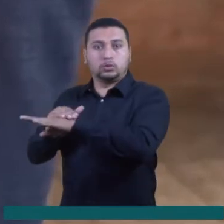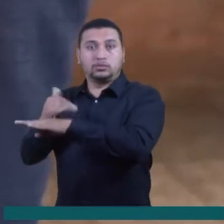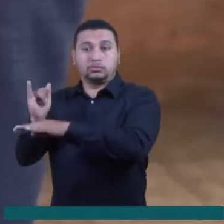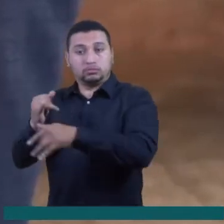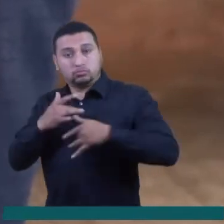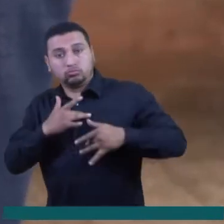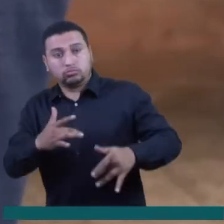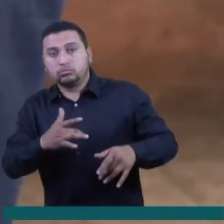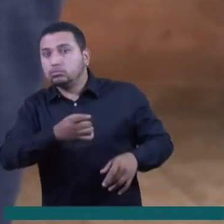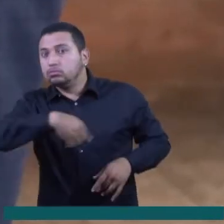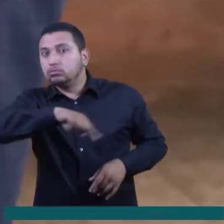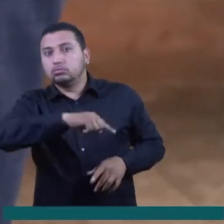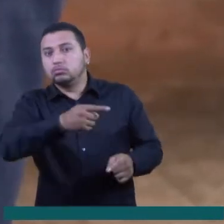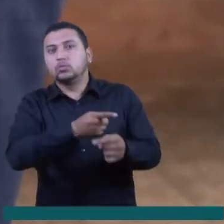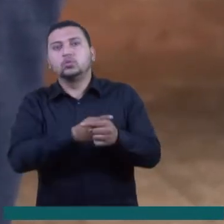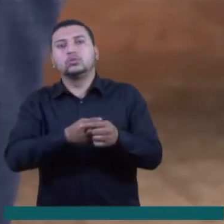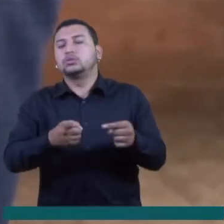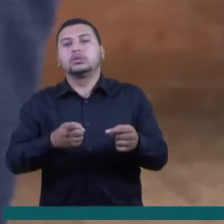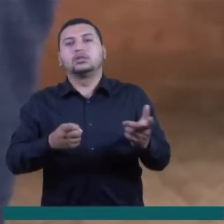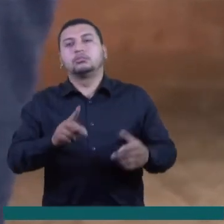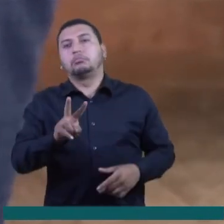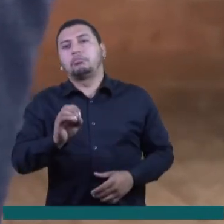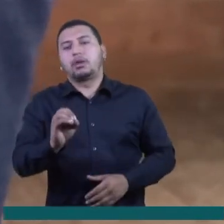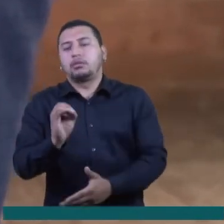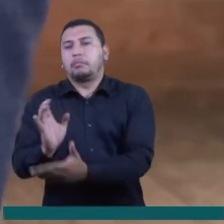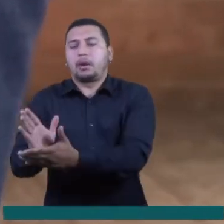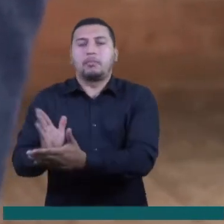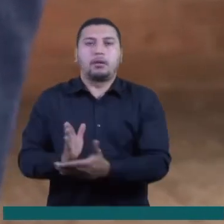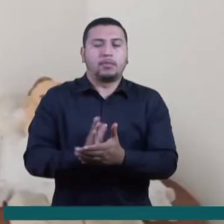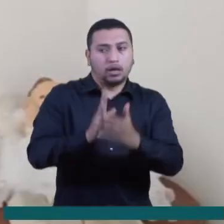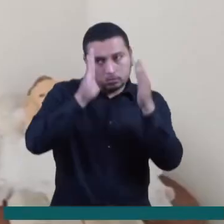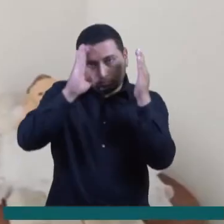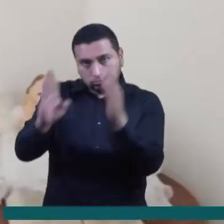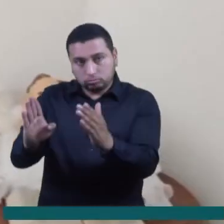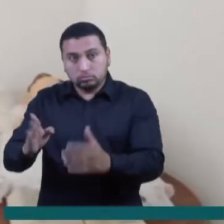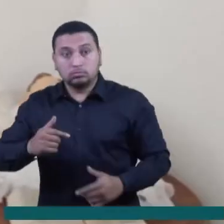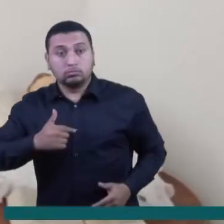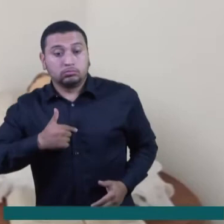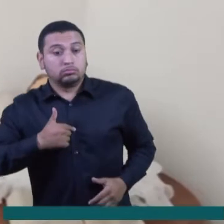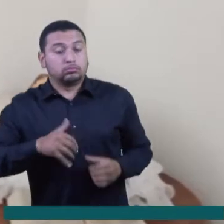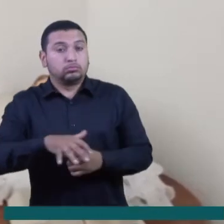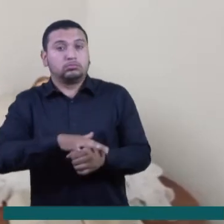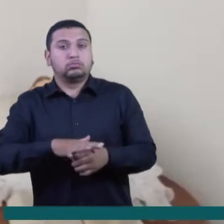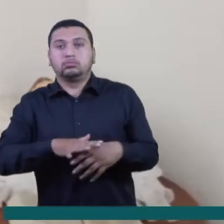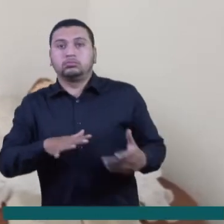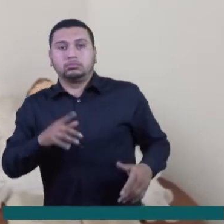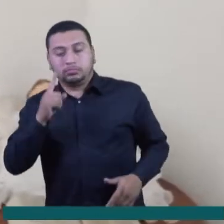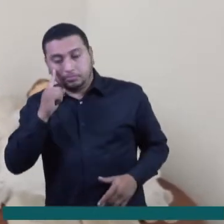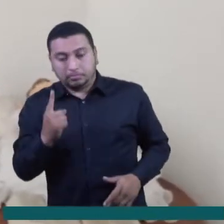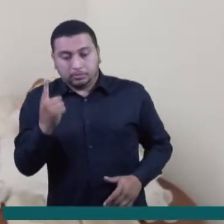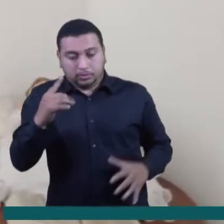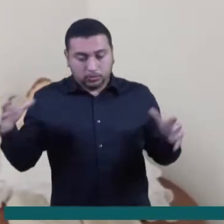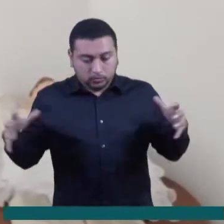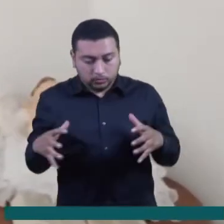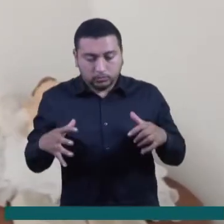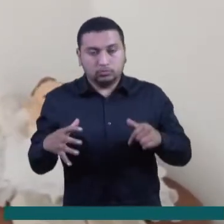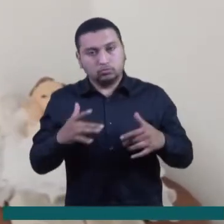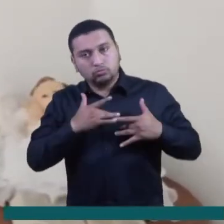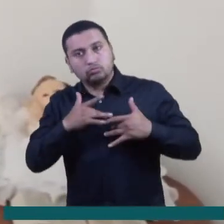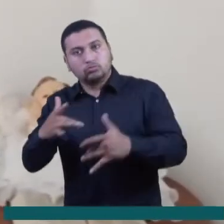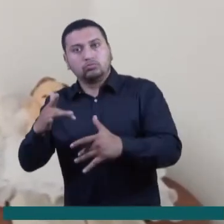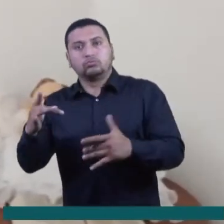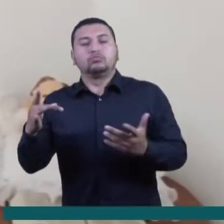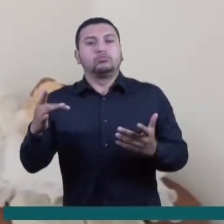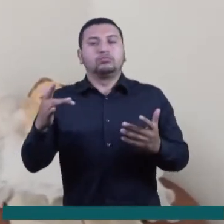voluntarios atienden en promedio semanal más de 20 emergencias. Mi casa fue prácticamente el primer cuartel de bomberos